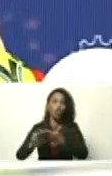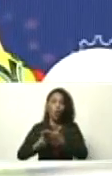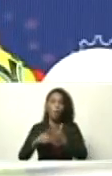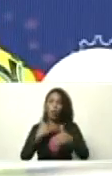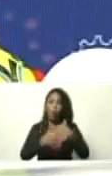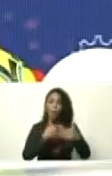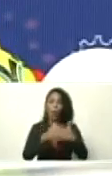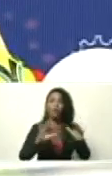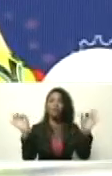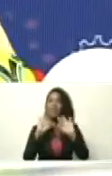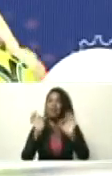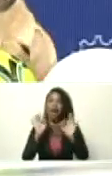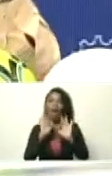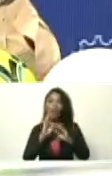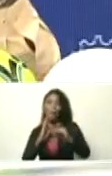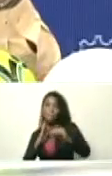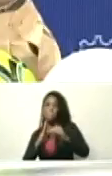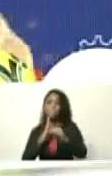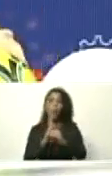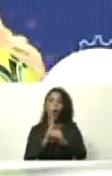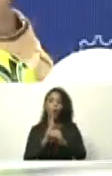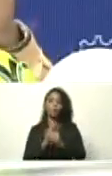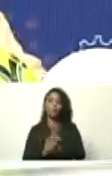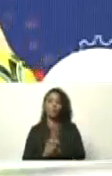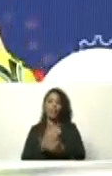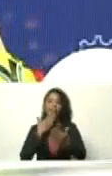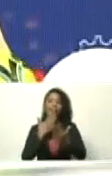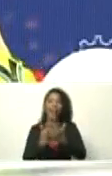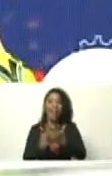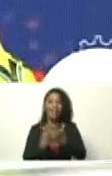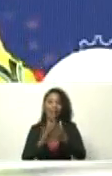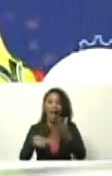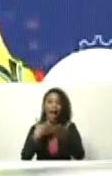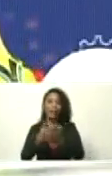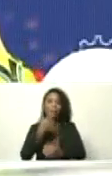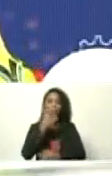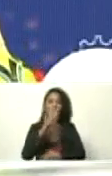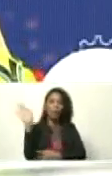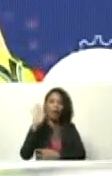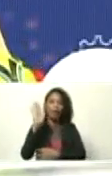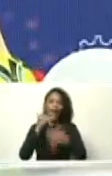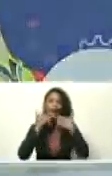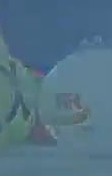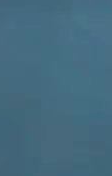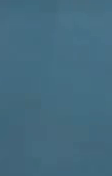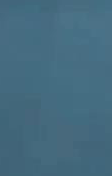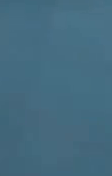y nada ni nadie nos detendrá. Muchas gracias. Hasta la próxima. Gracias.